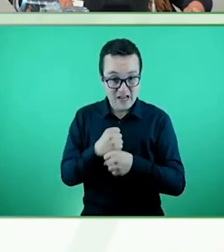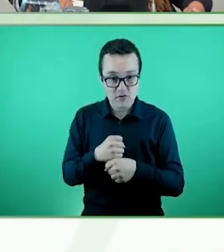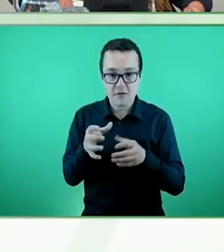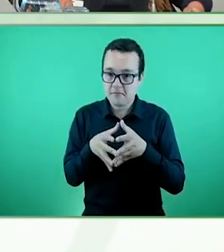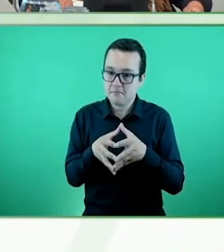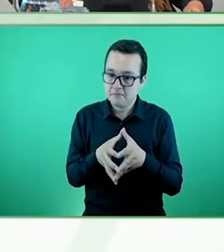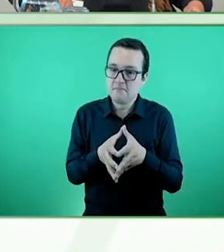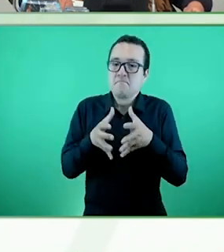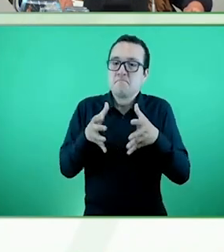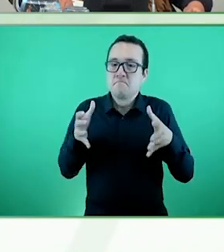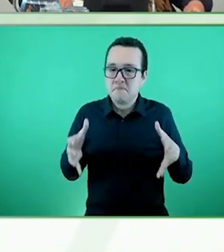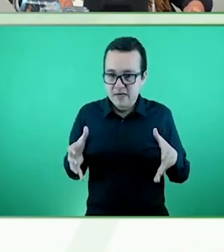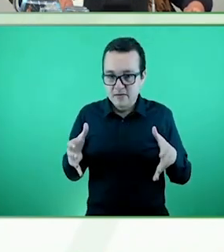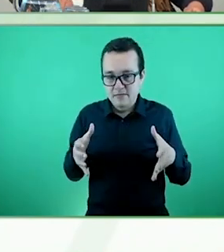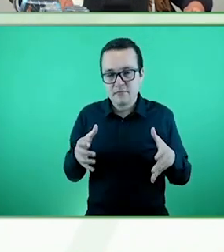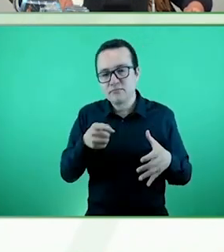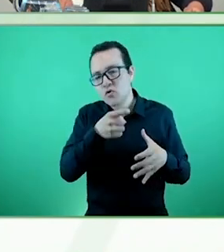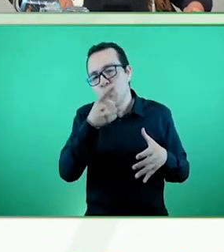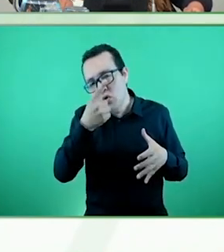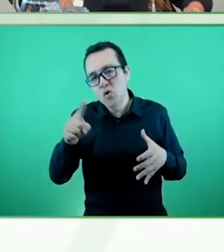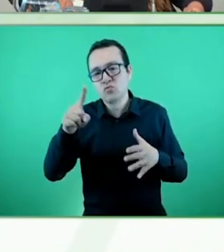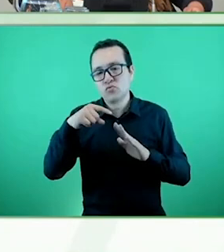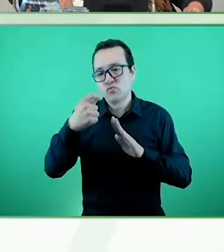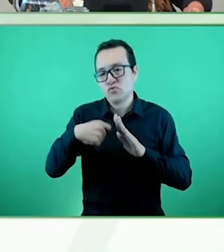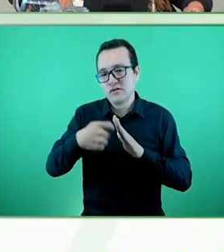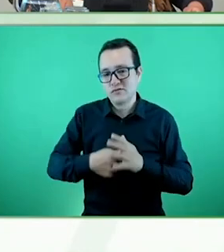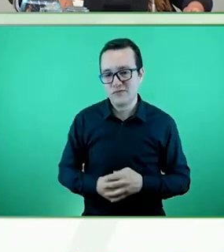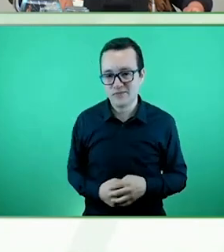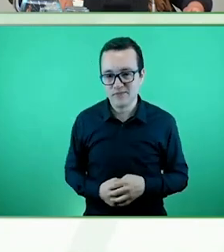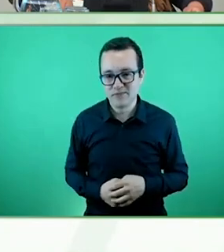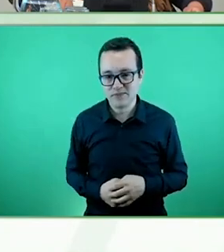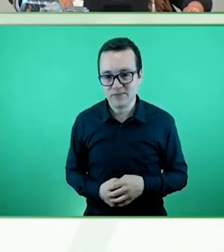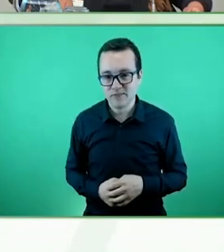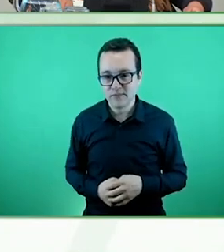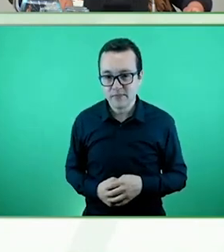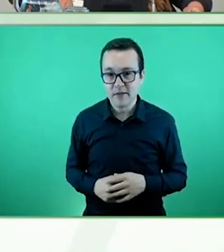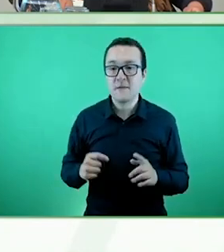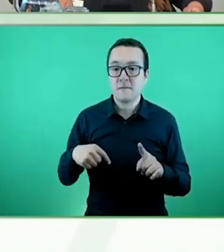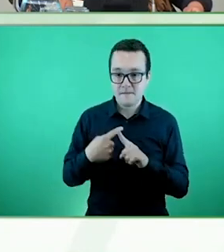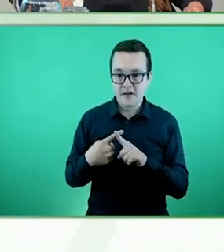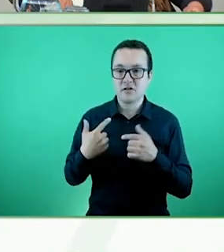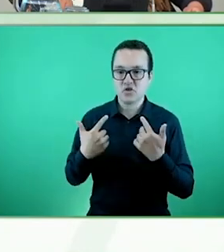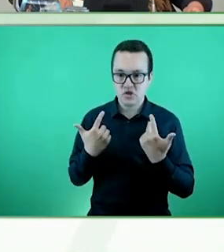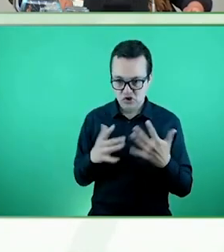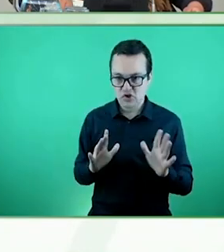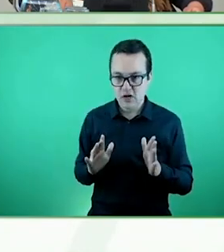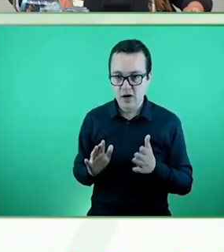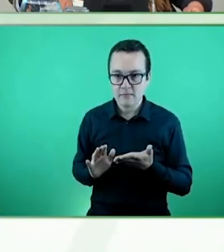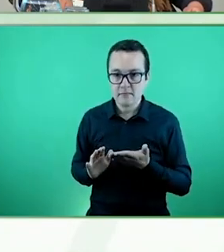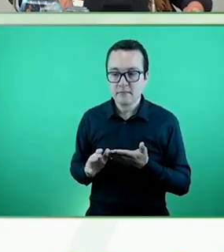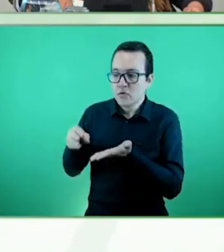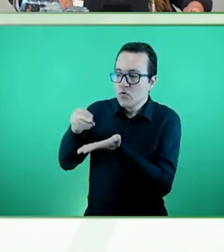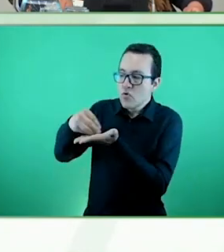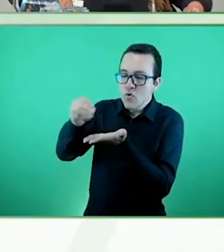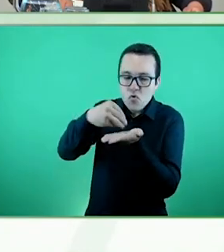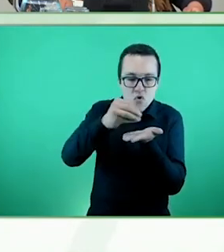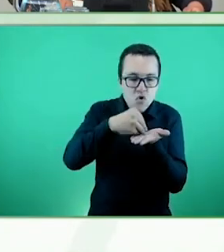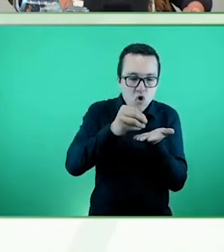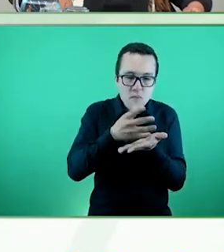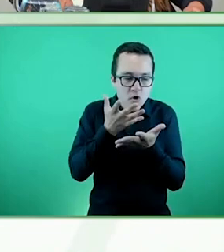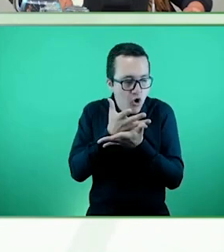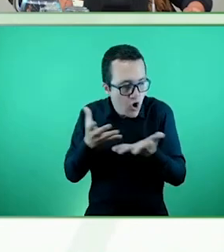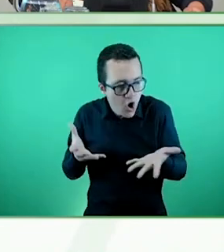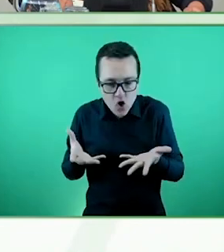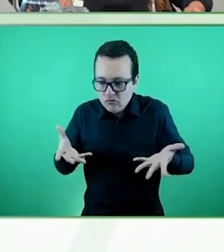otros proyectos. Y también hemos realizado algunas compras de insumos, equipos y